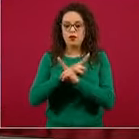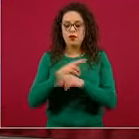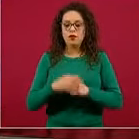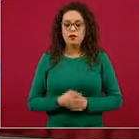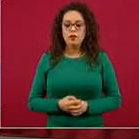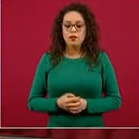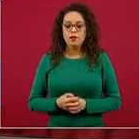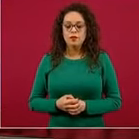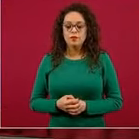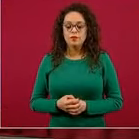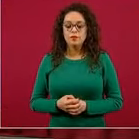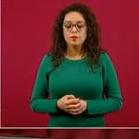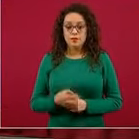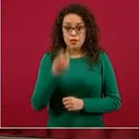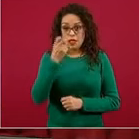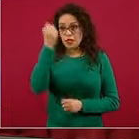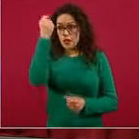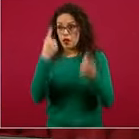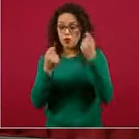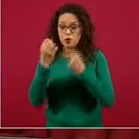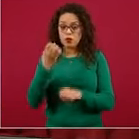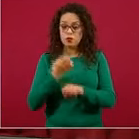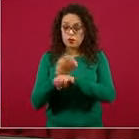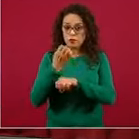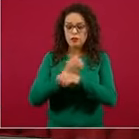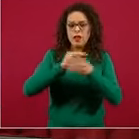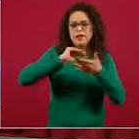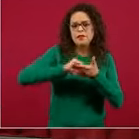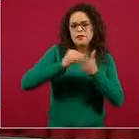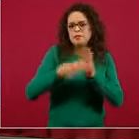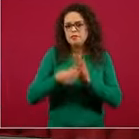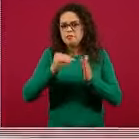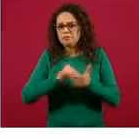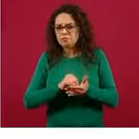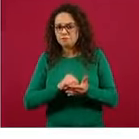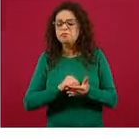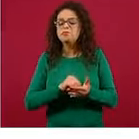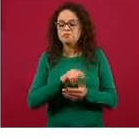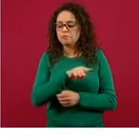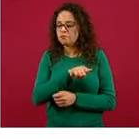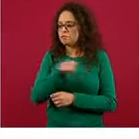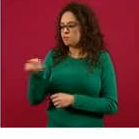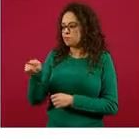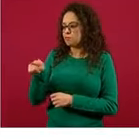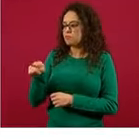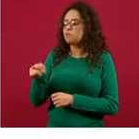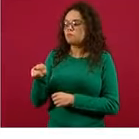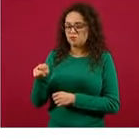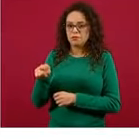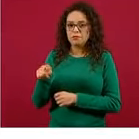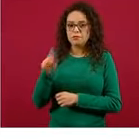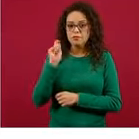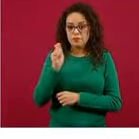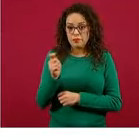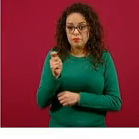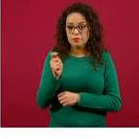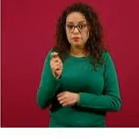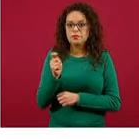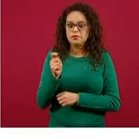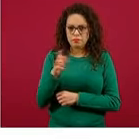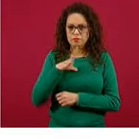algunas estrategias para algunos estados, estos estados que tienen muy poca ocupación de este tipo de camas o de las